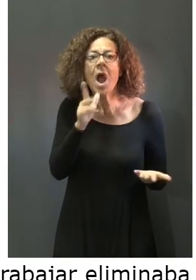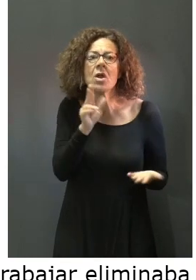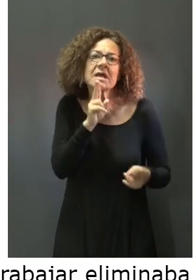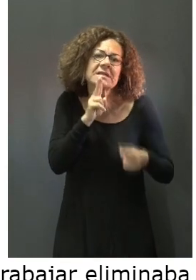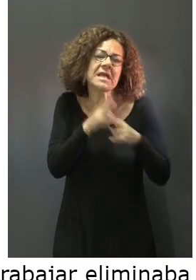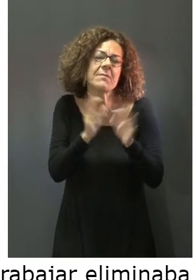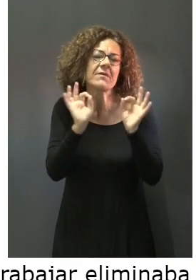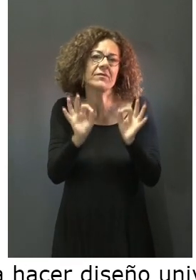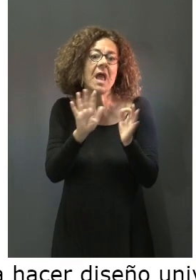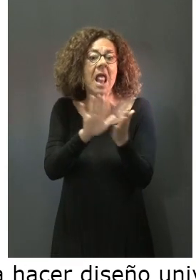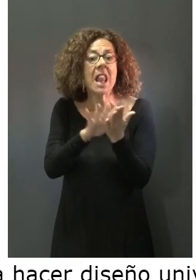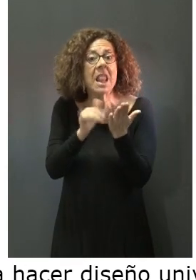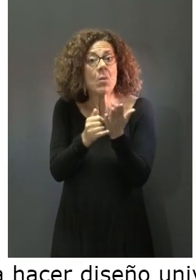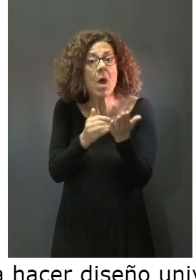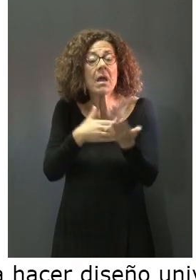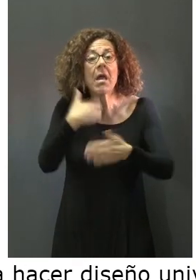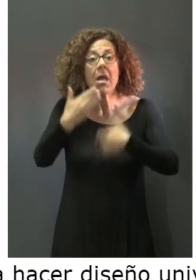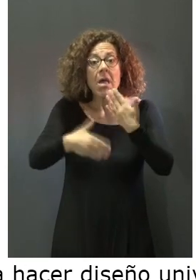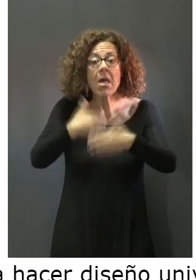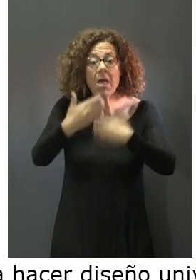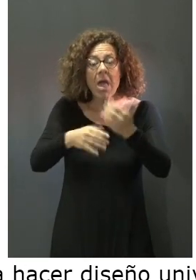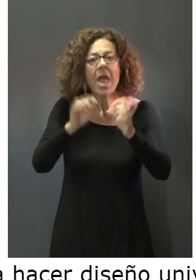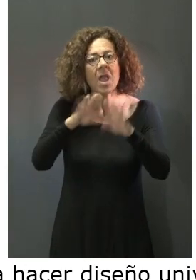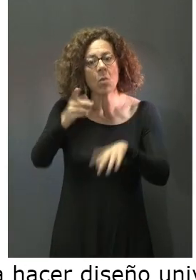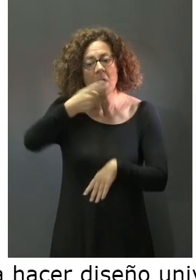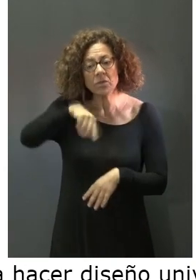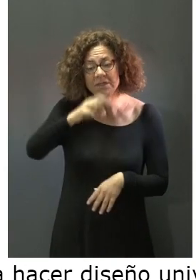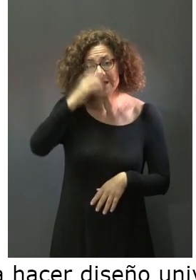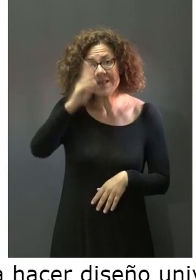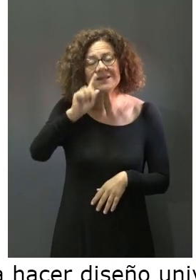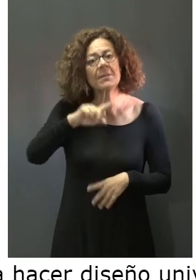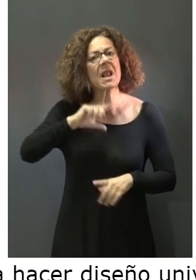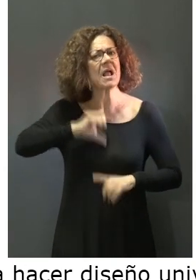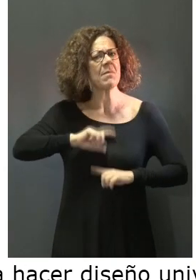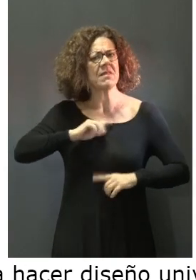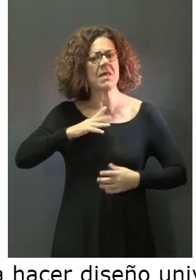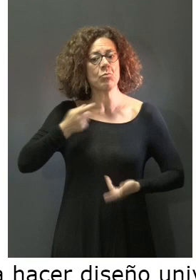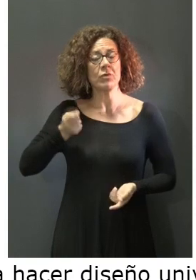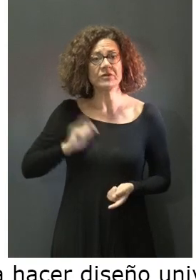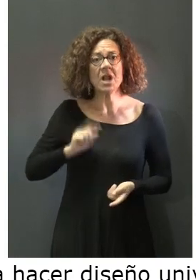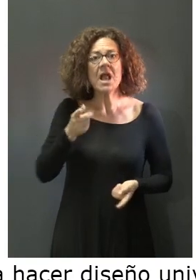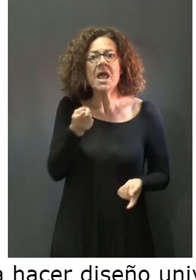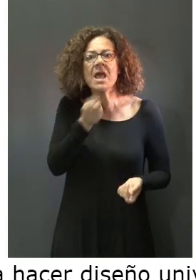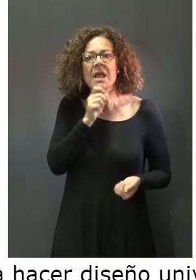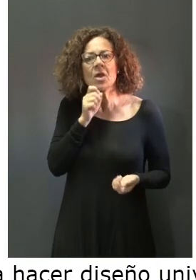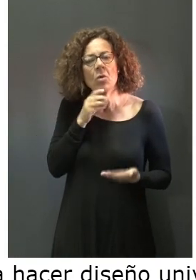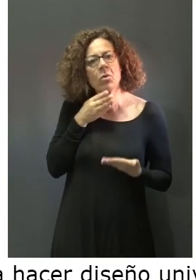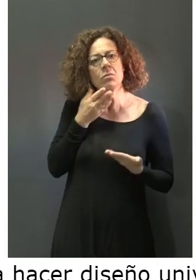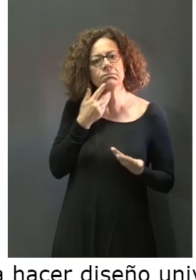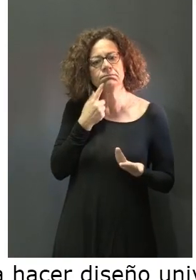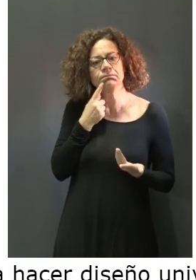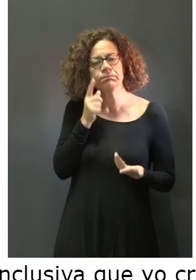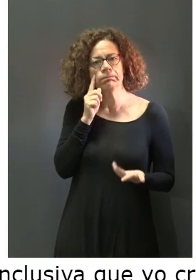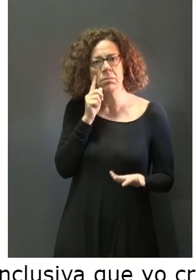así. El lenguaje ha evolucionado igual que nuestras ideas, igual que nuestra capacidad profesional y la forma de enfrentarnos a